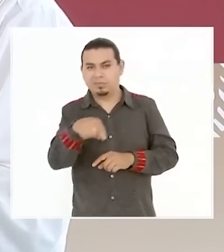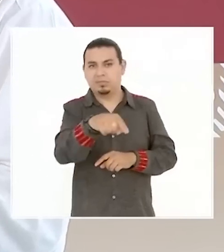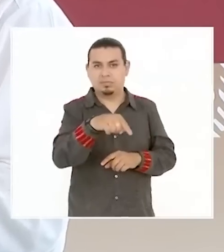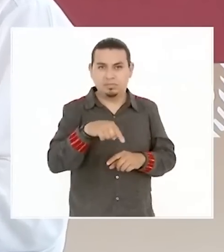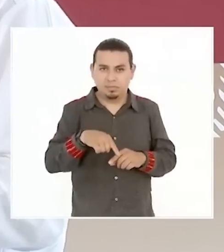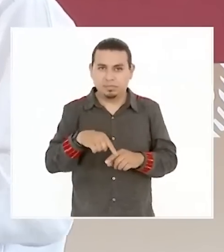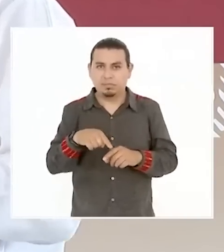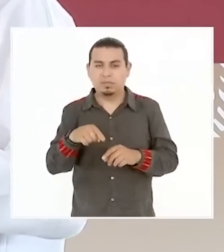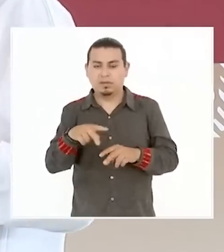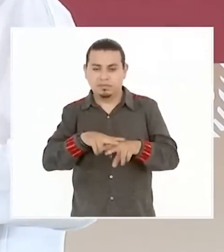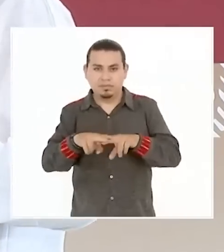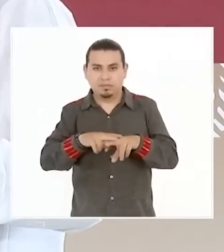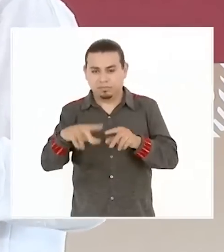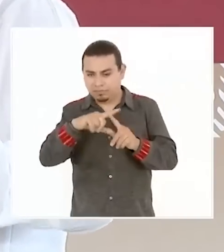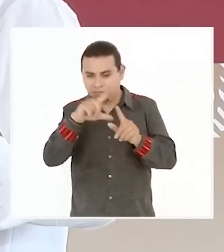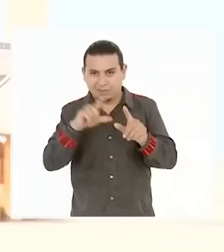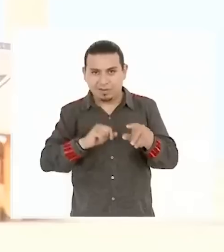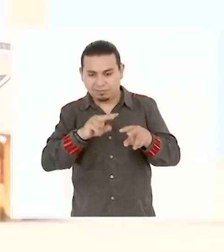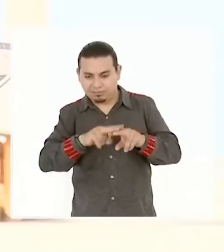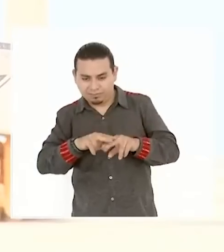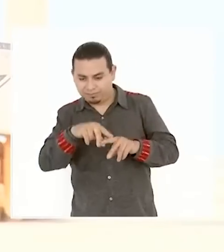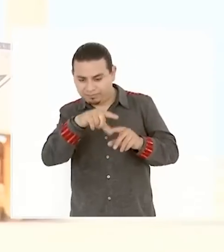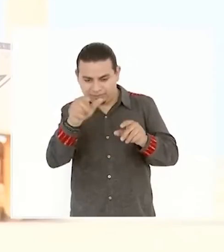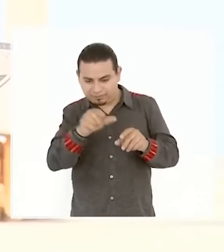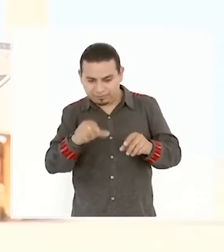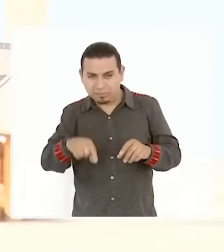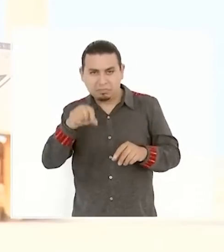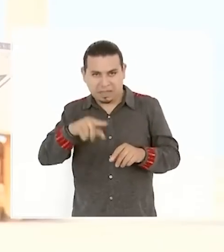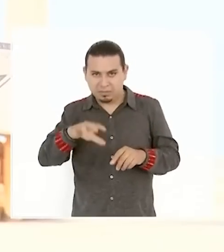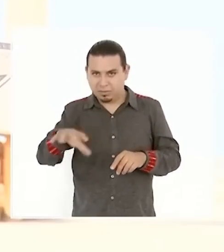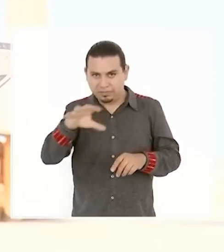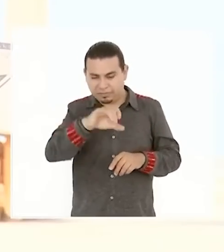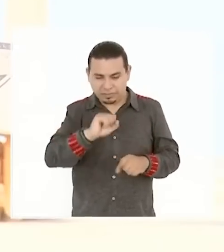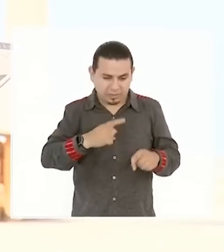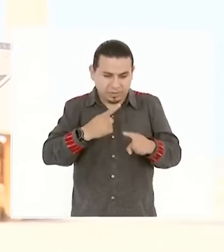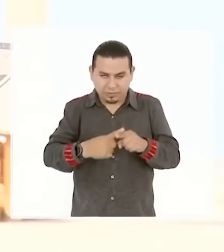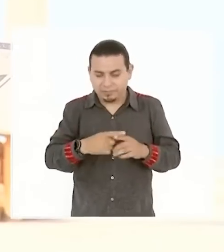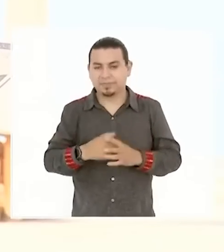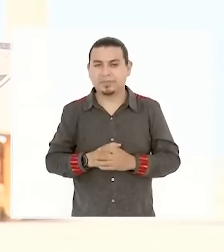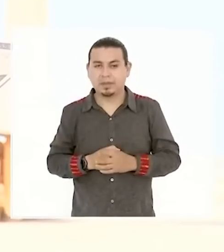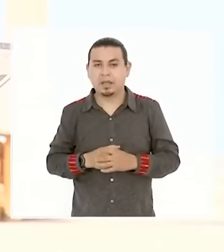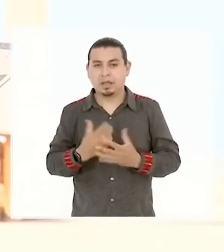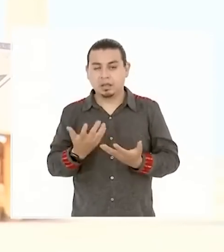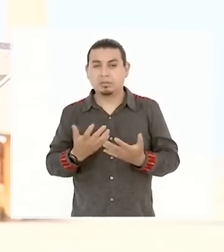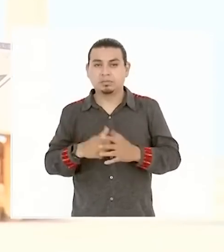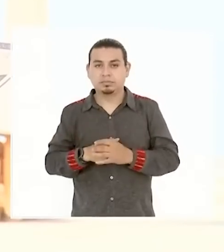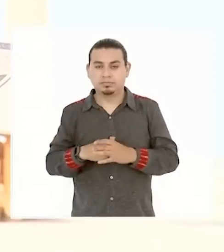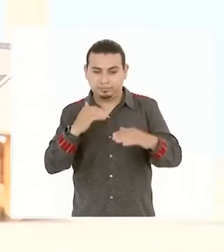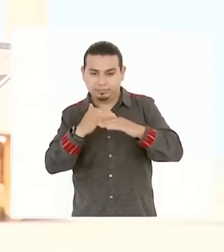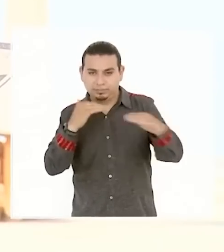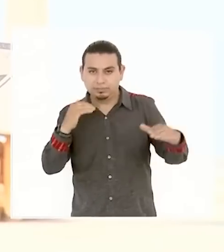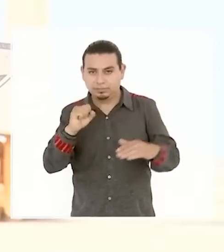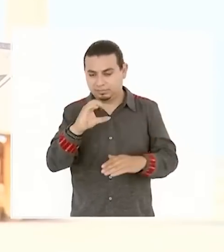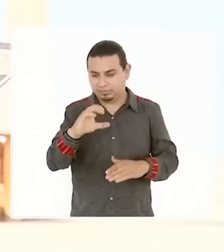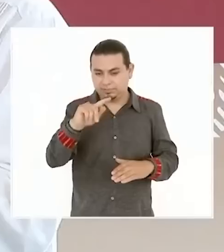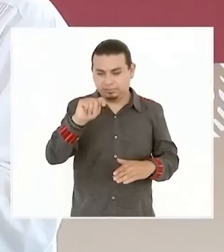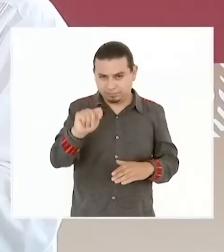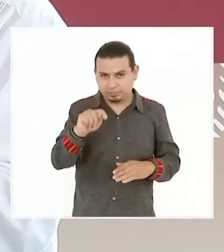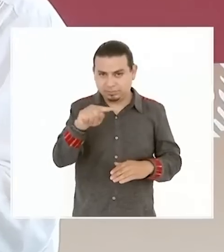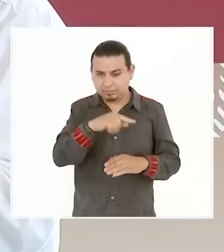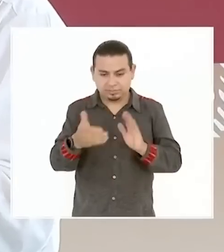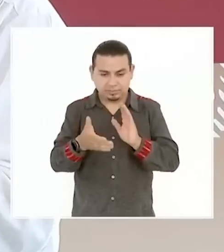ferroviario nacional. En infraestructura vial, con el apoyo de la Secretaría de Comunicaciones,